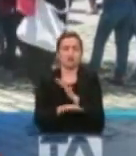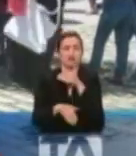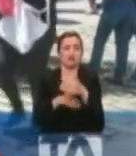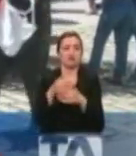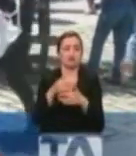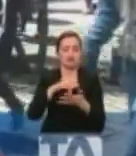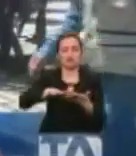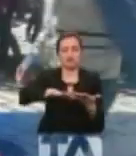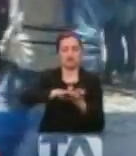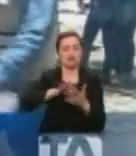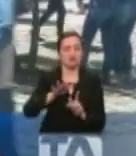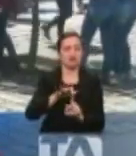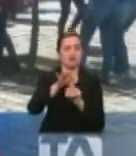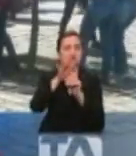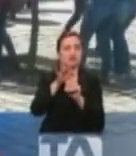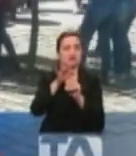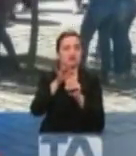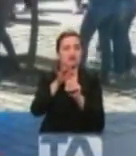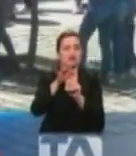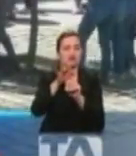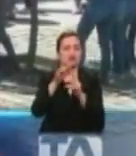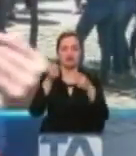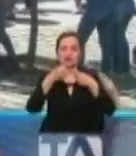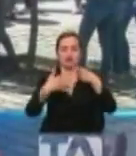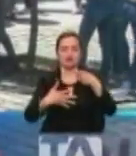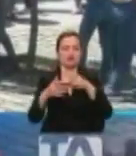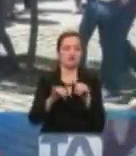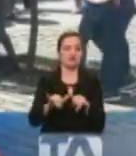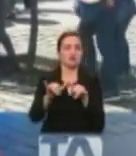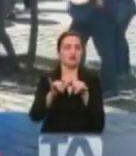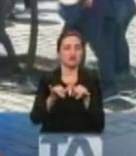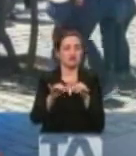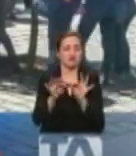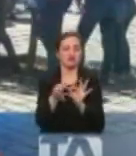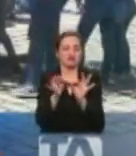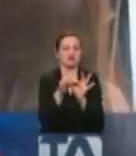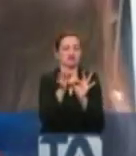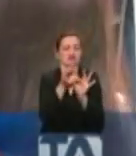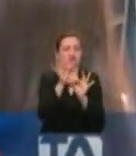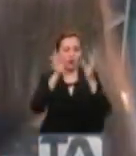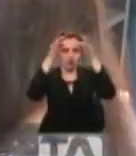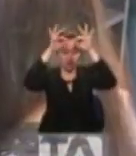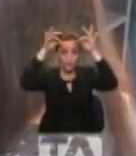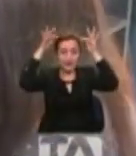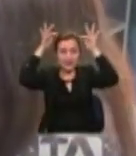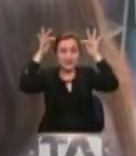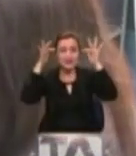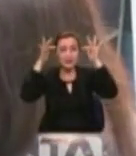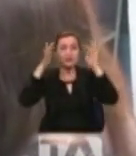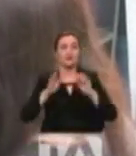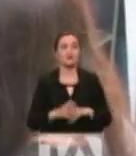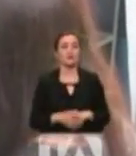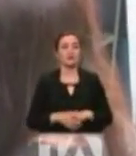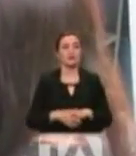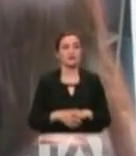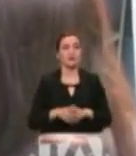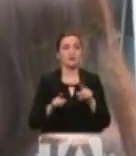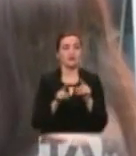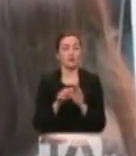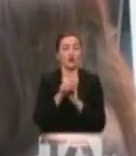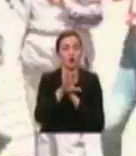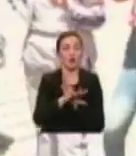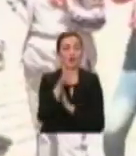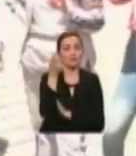hace una mezcla especial con las mismas características y procedemos al tejido de la peluca. Otras personas se acercaron y donaron